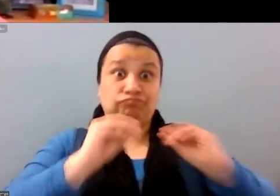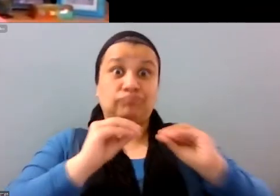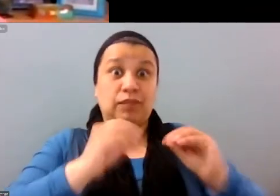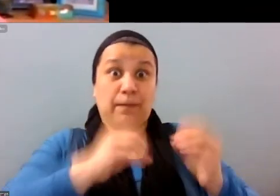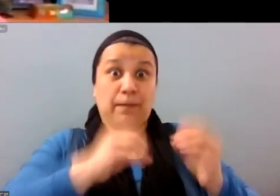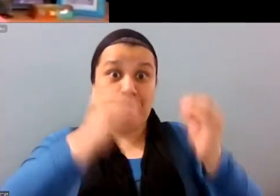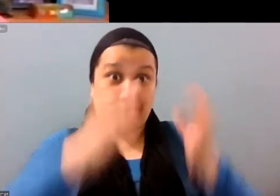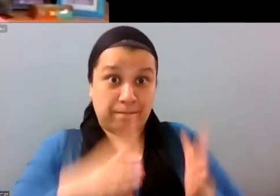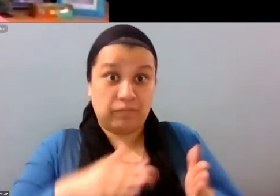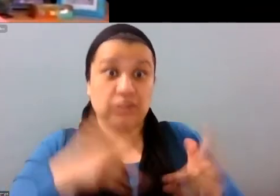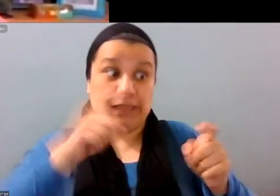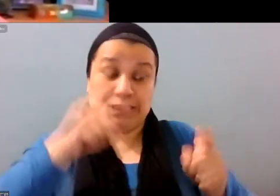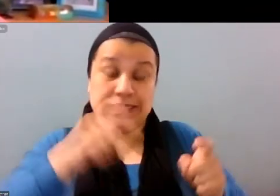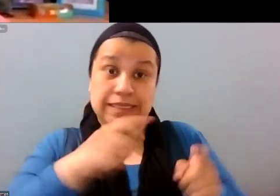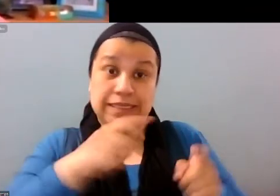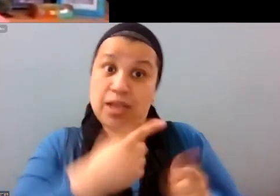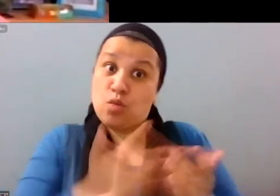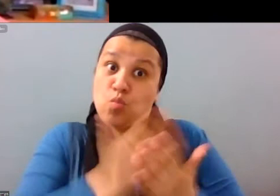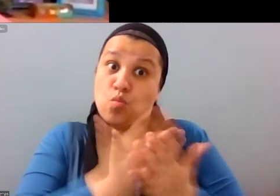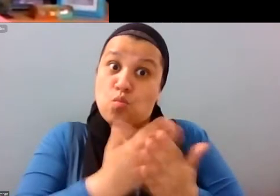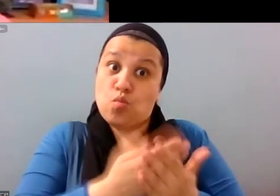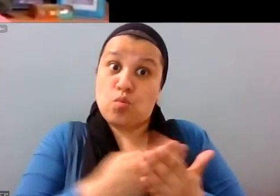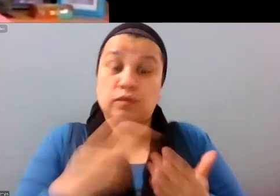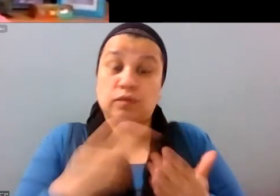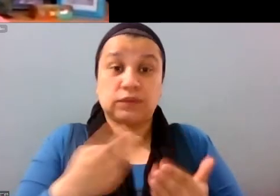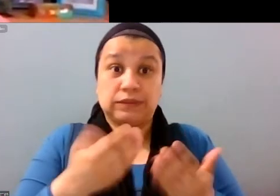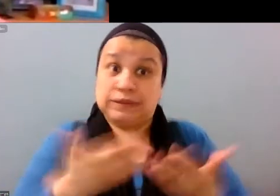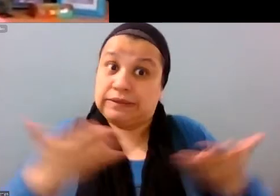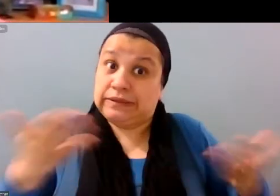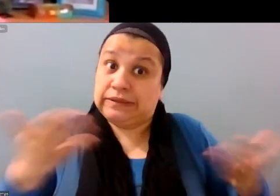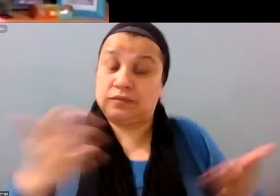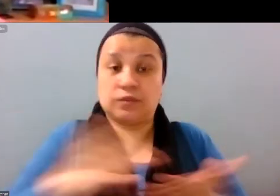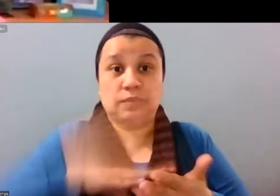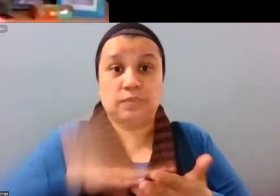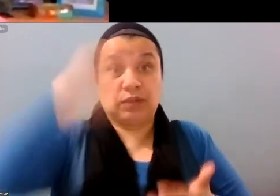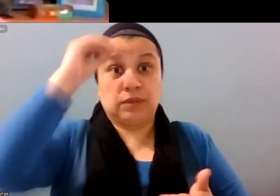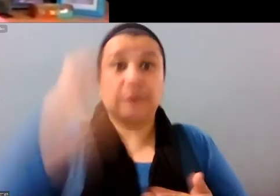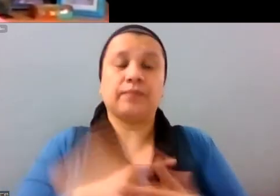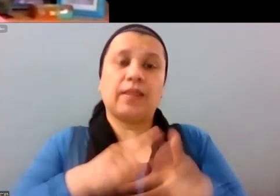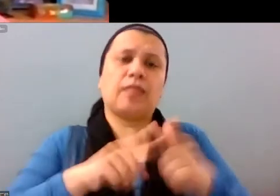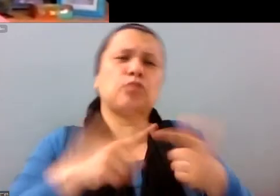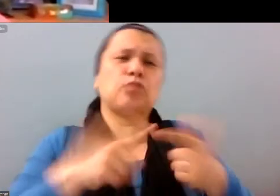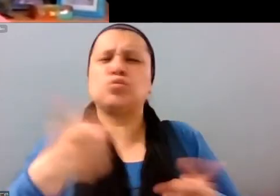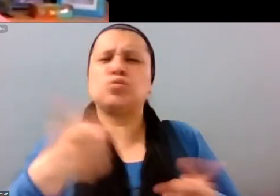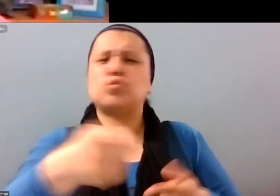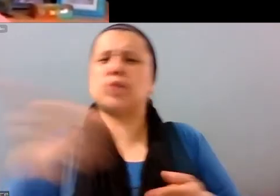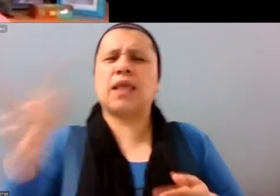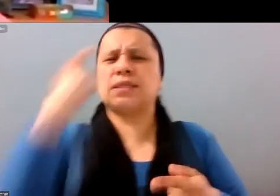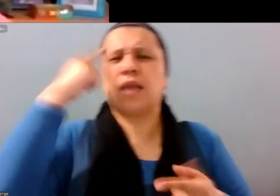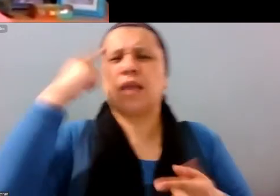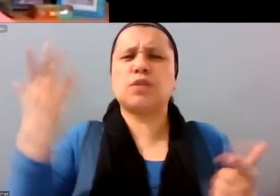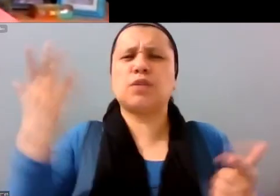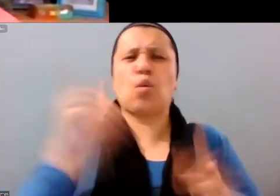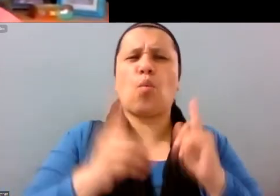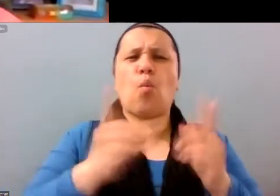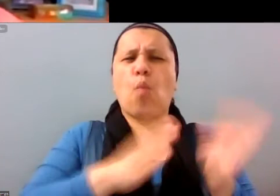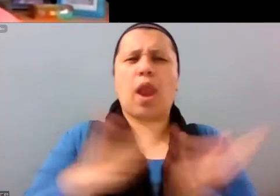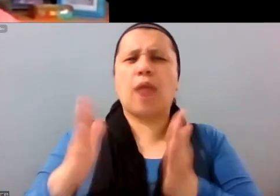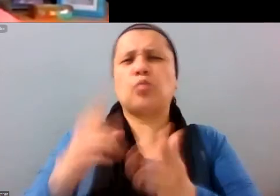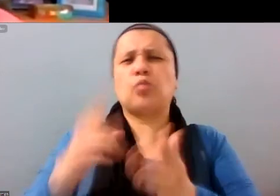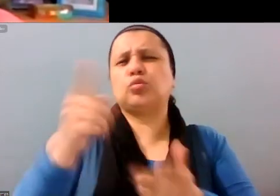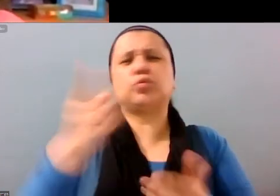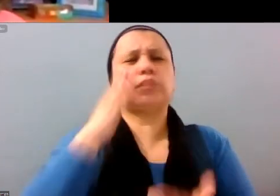requerir que recomendaciones que han pensado que este que planteamientos haría usted como